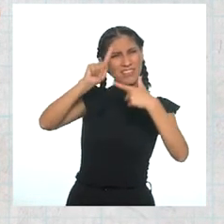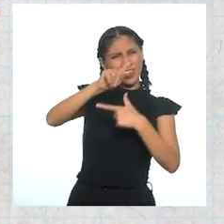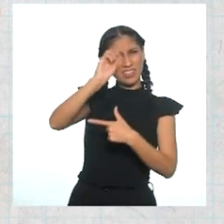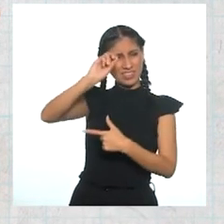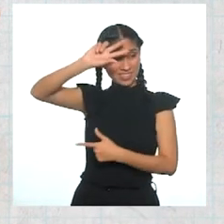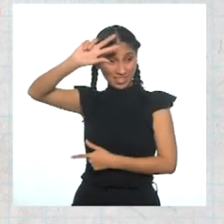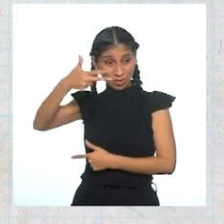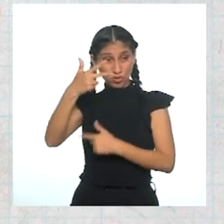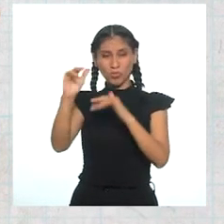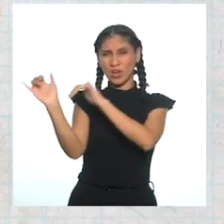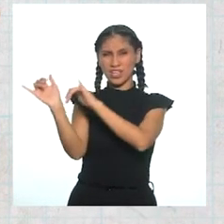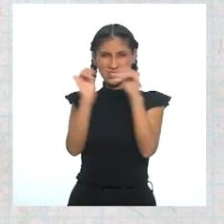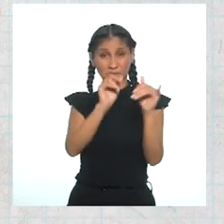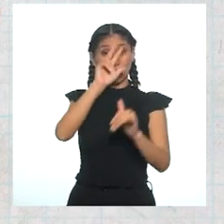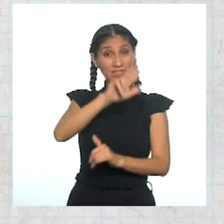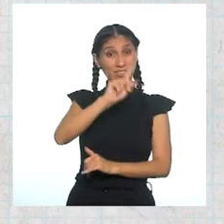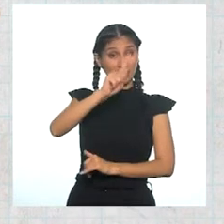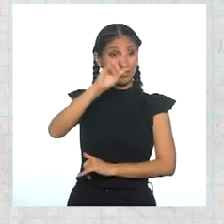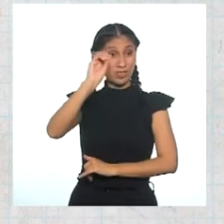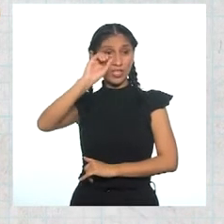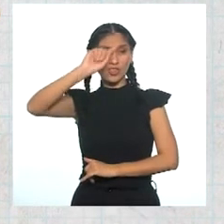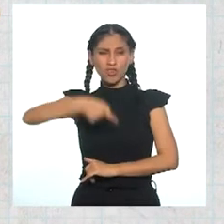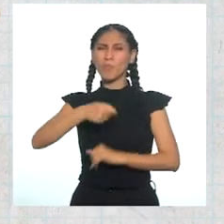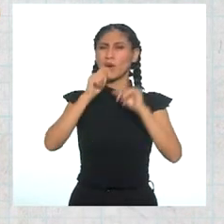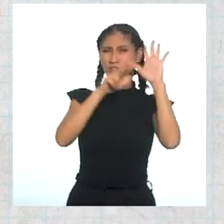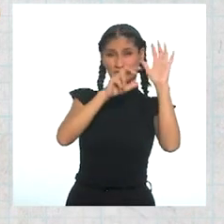310,86 entre 1000, lo que resulta